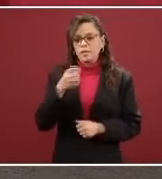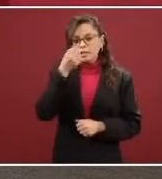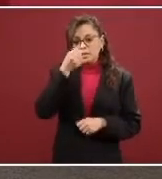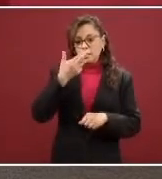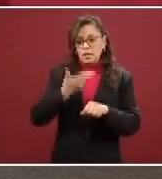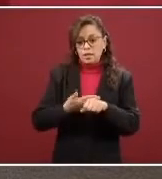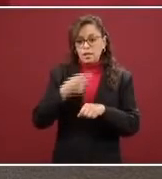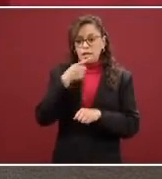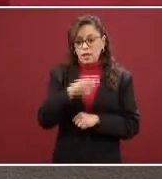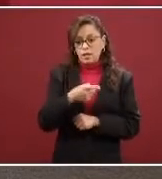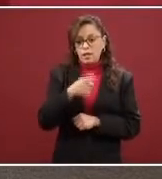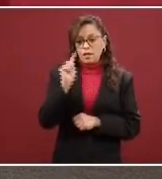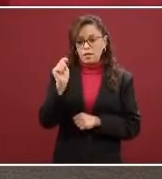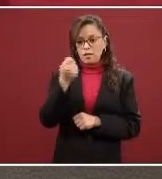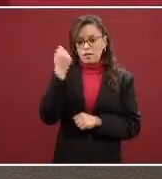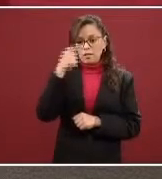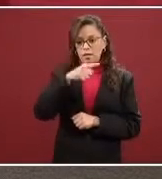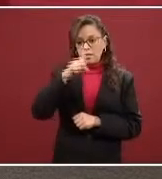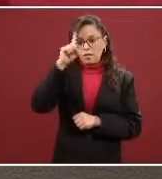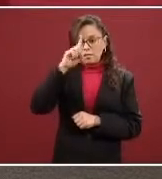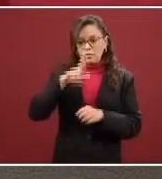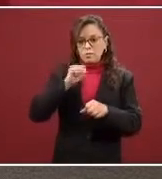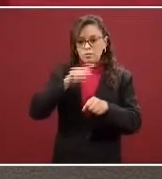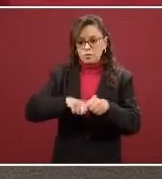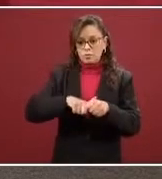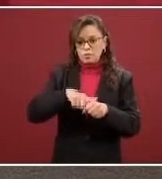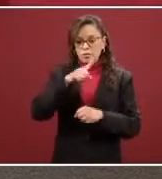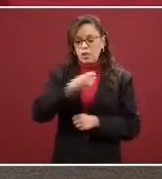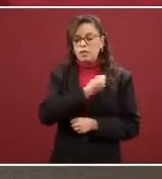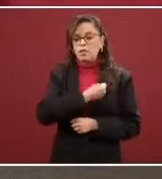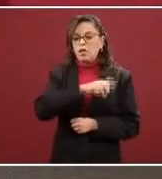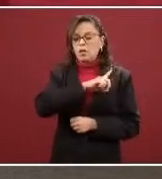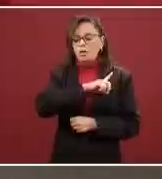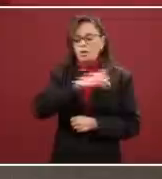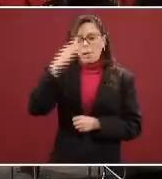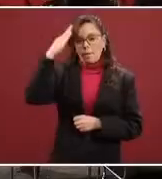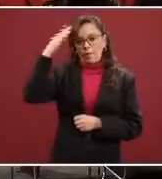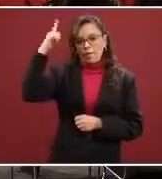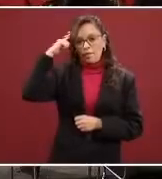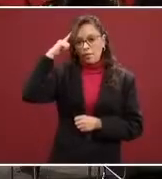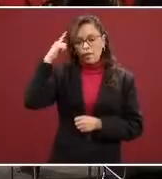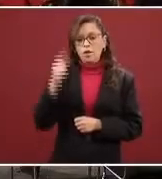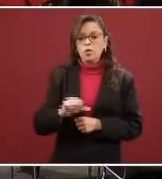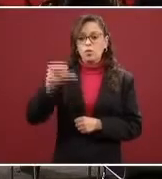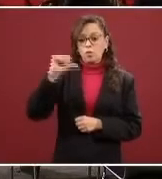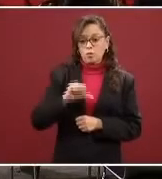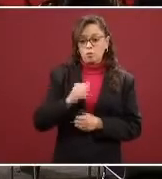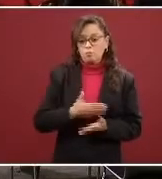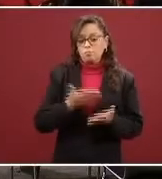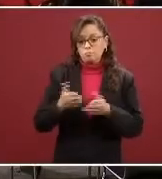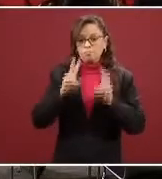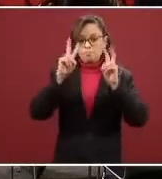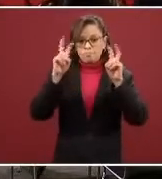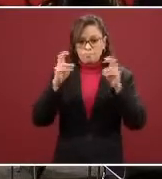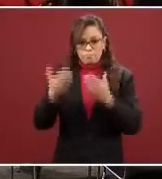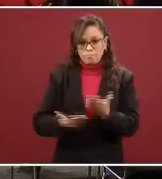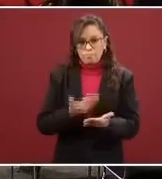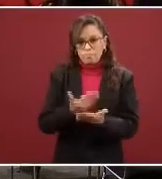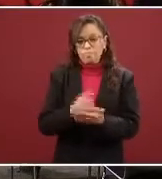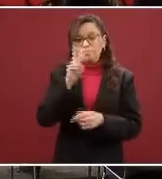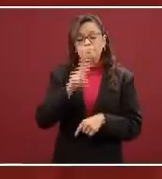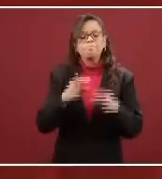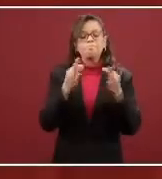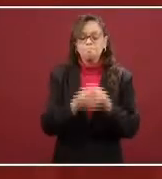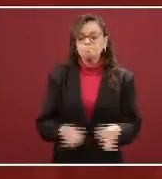técnica del Consejo Nacional de Salud Mental y el día de hoy tendrá bien presentarnos un tema que consideramos es